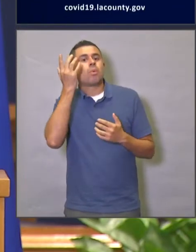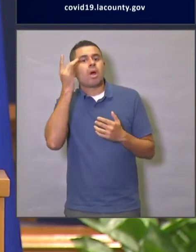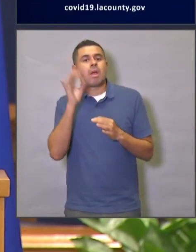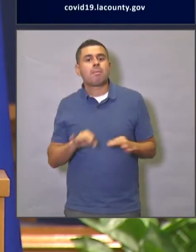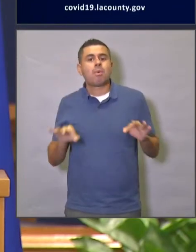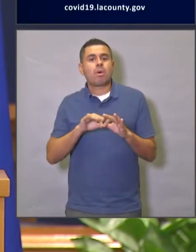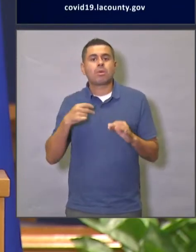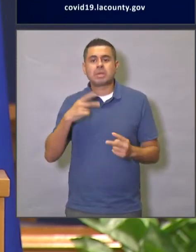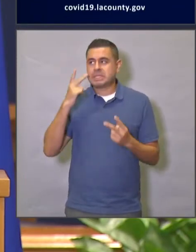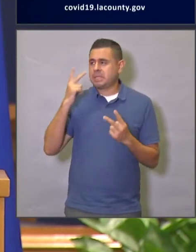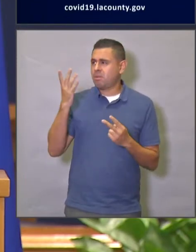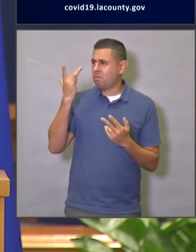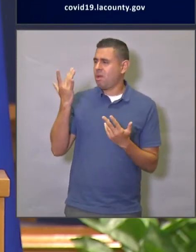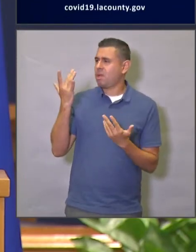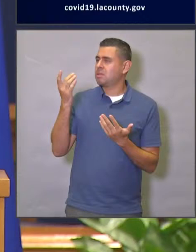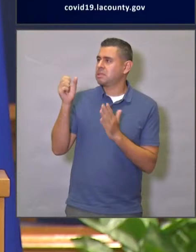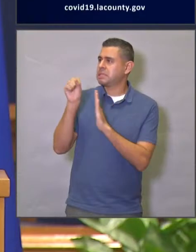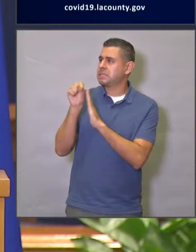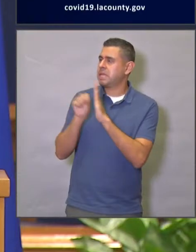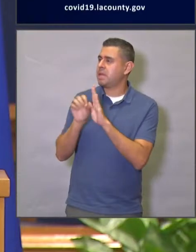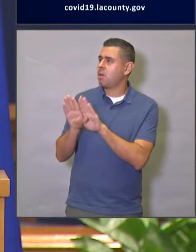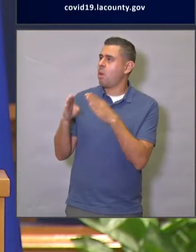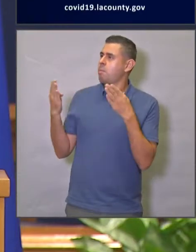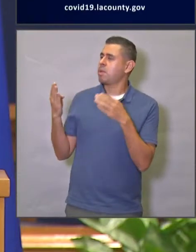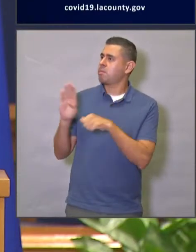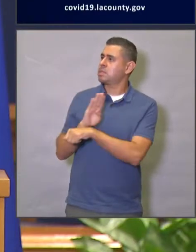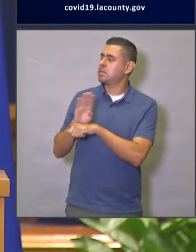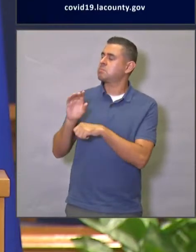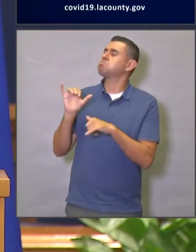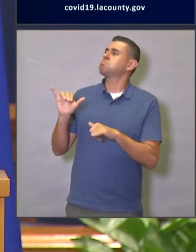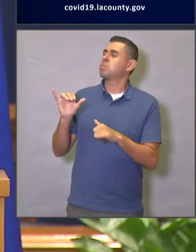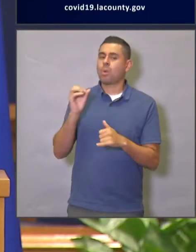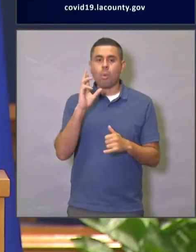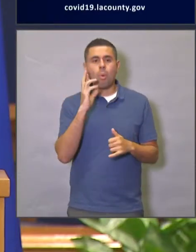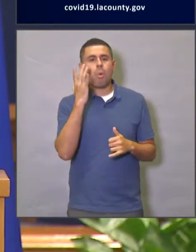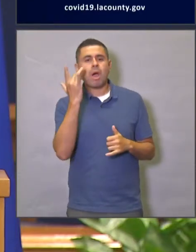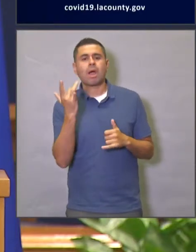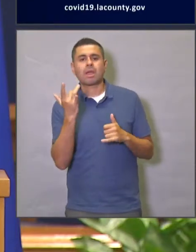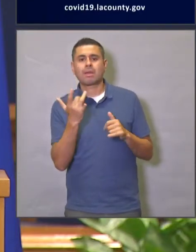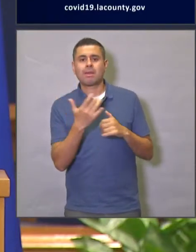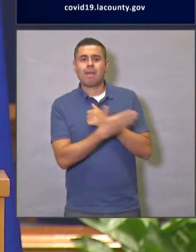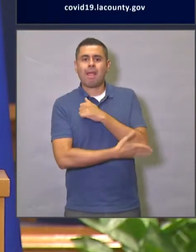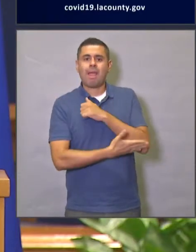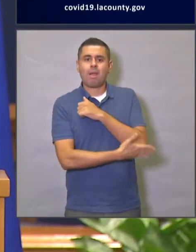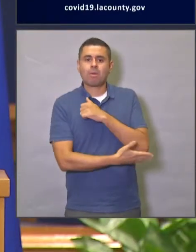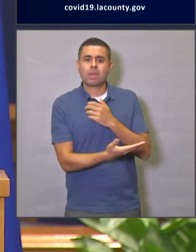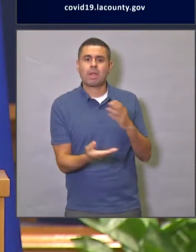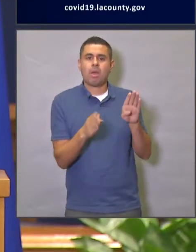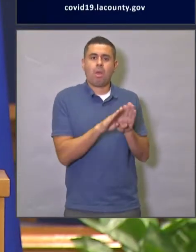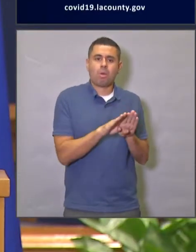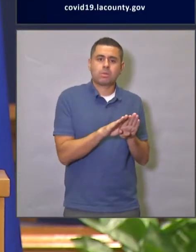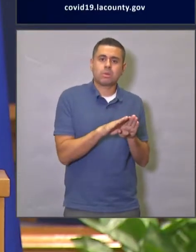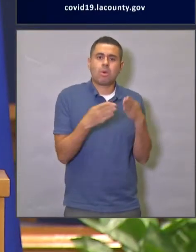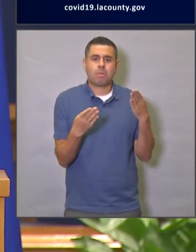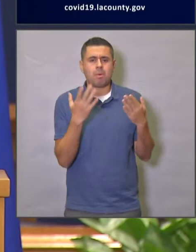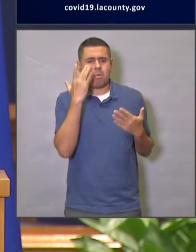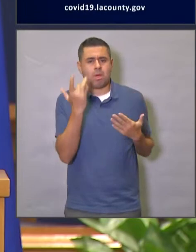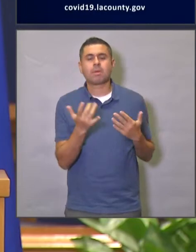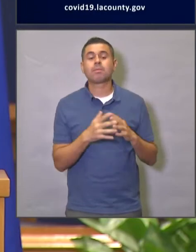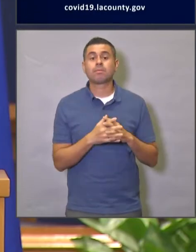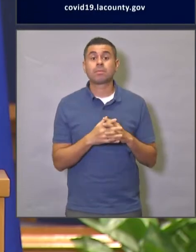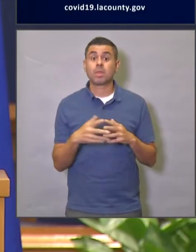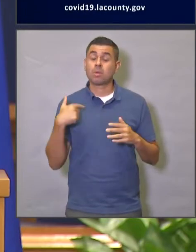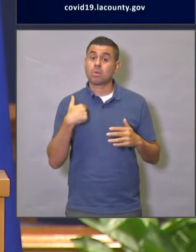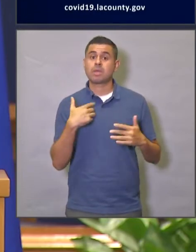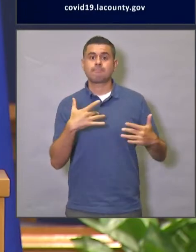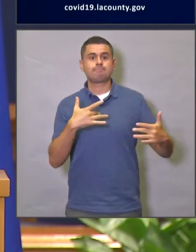está tomando decisiones para reabrir actividades en el futuro. Como hemos mencionado, estamos siendo muy